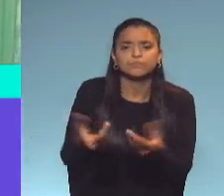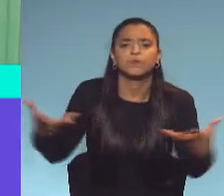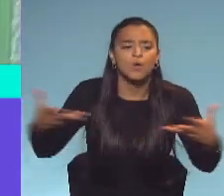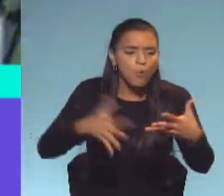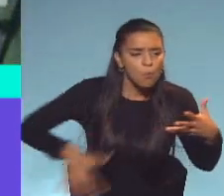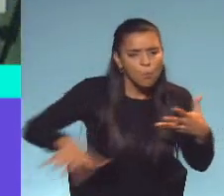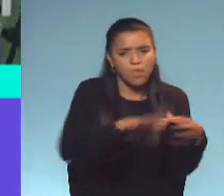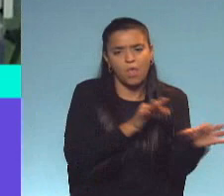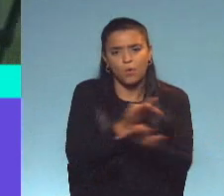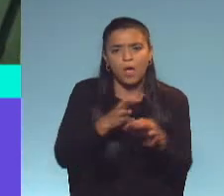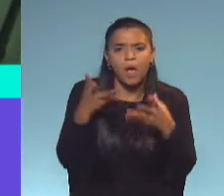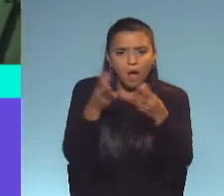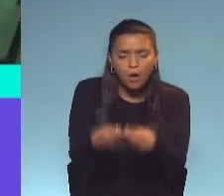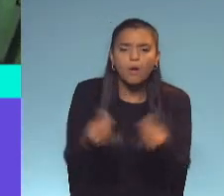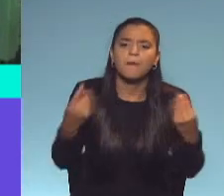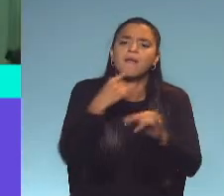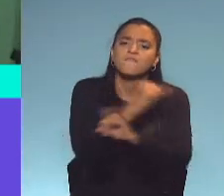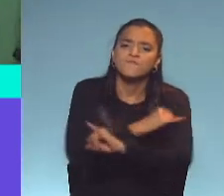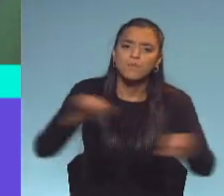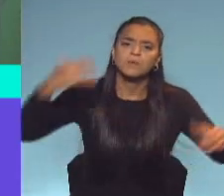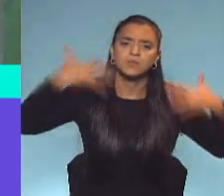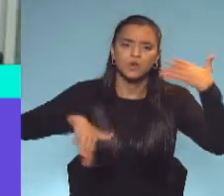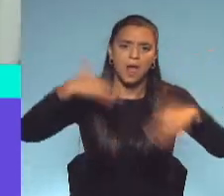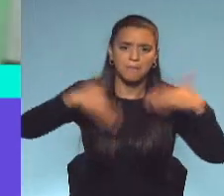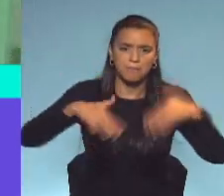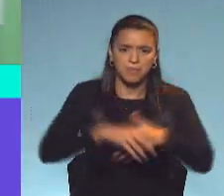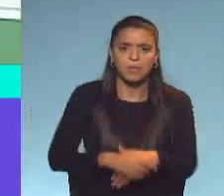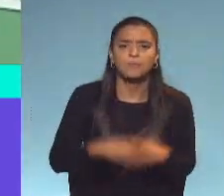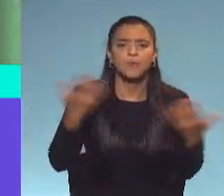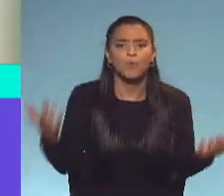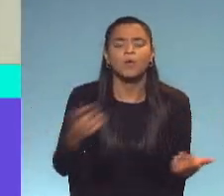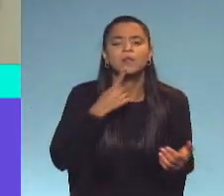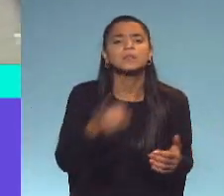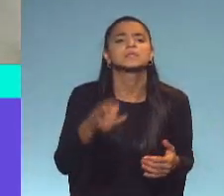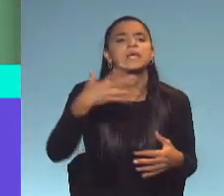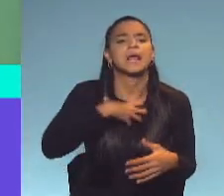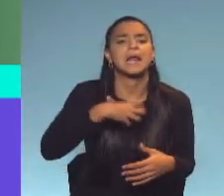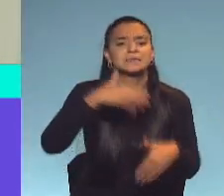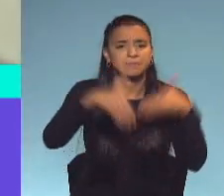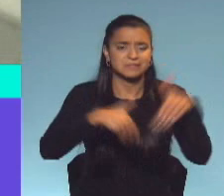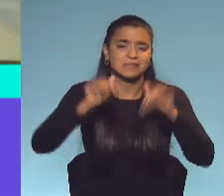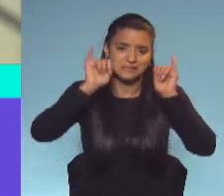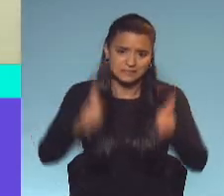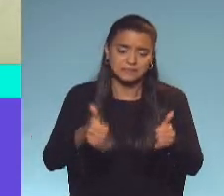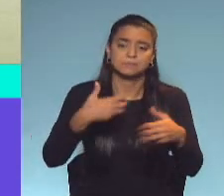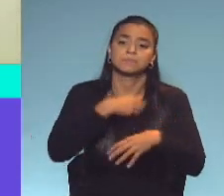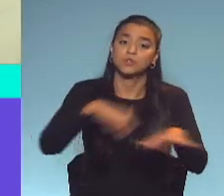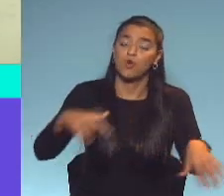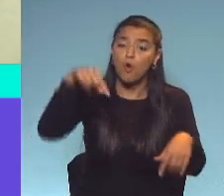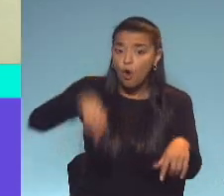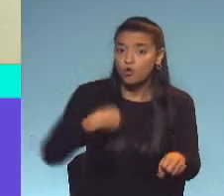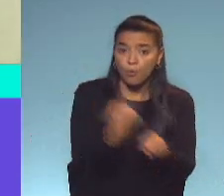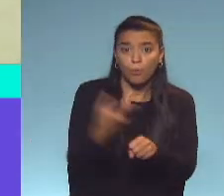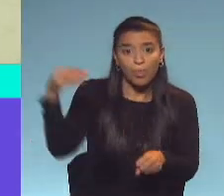comunidad educativa, para dar la información lo antes posible y bueno, garantizar las clases presenciales. Los chicos que hoy no pudieran